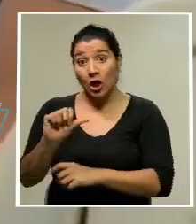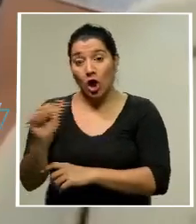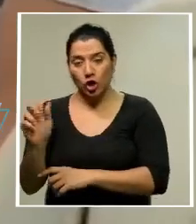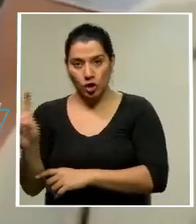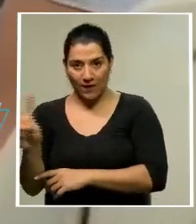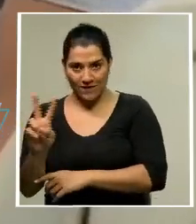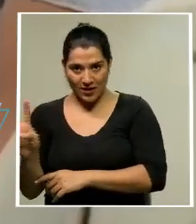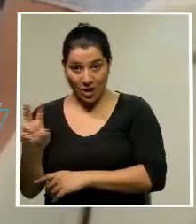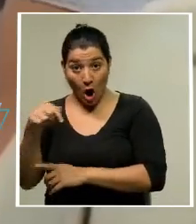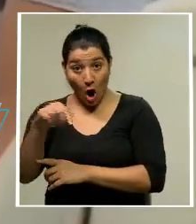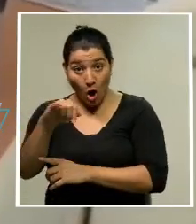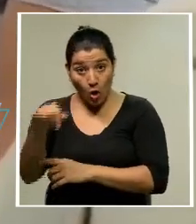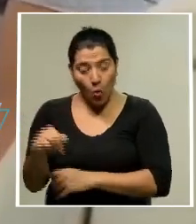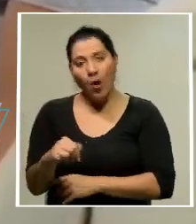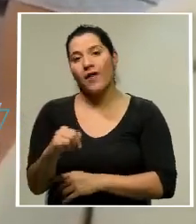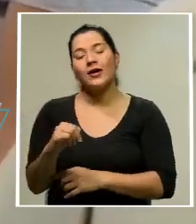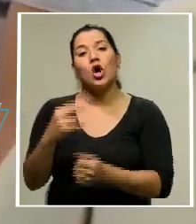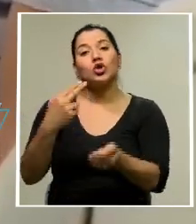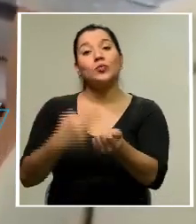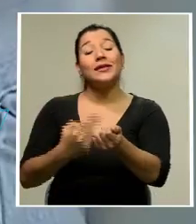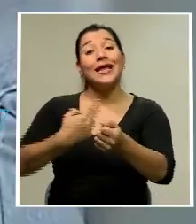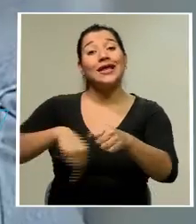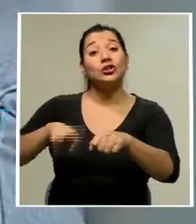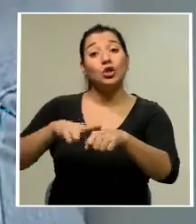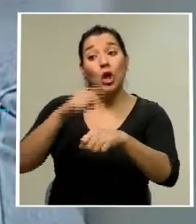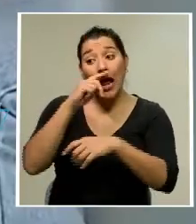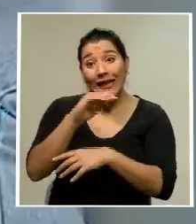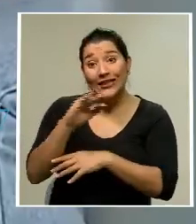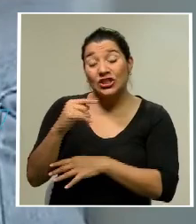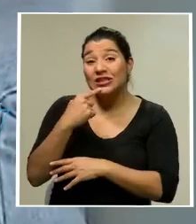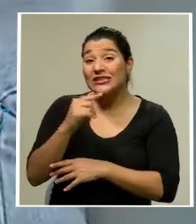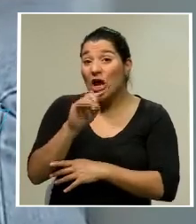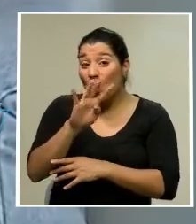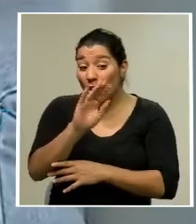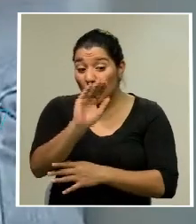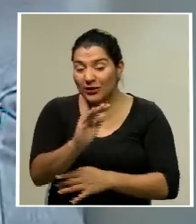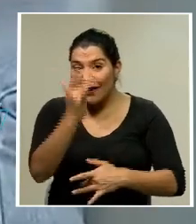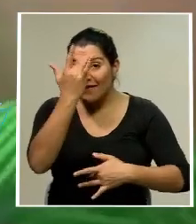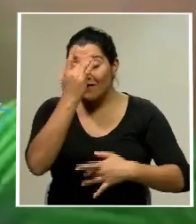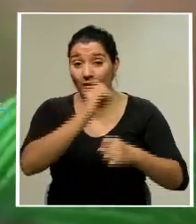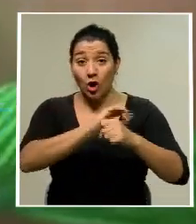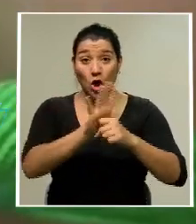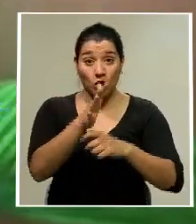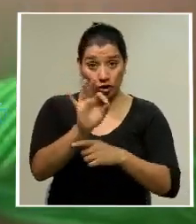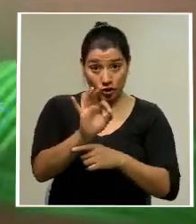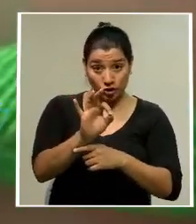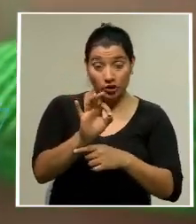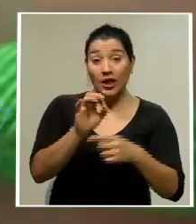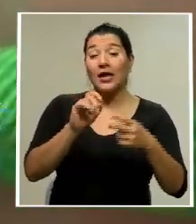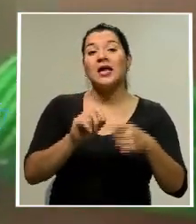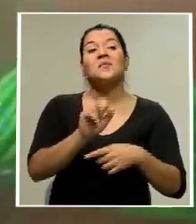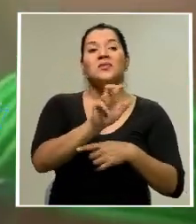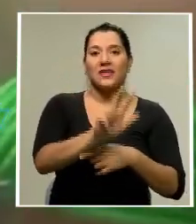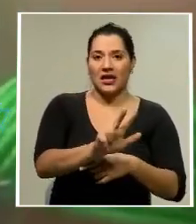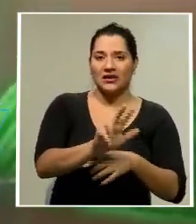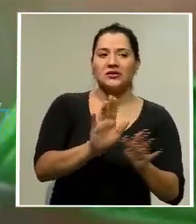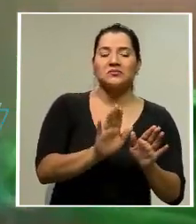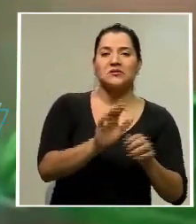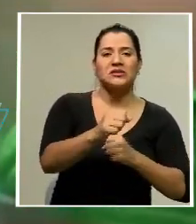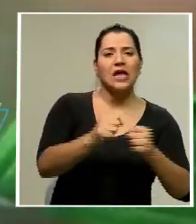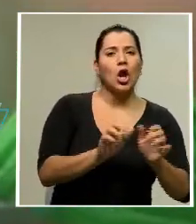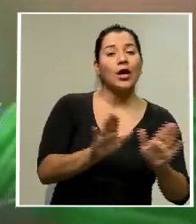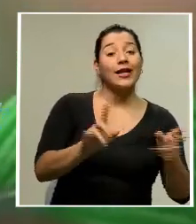Este jueves el Hospital Nacional de Niños registró 4 menores hospitalizados por COVID-19, 3 en salón general y 1 en